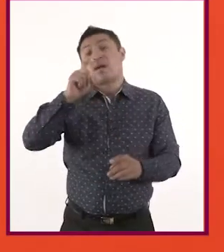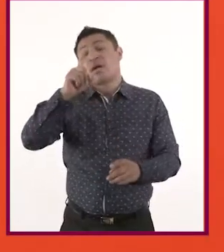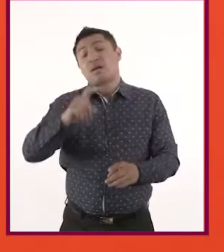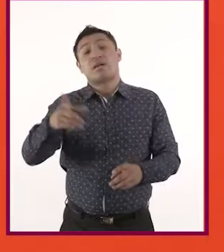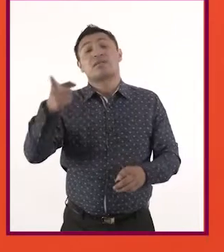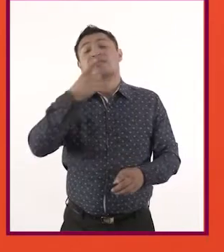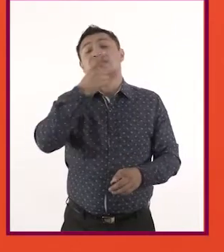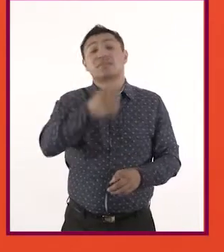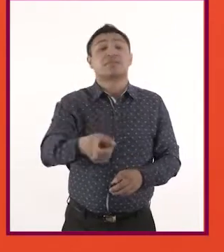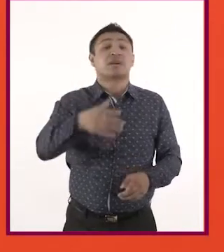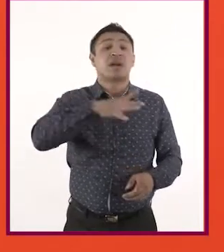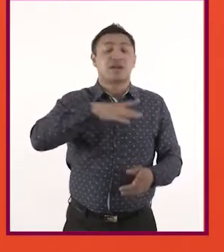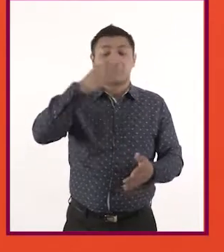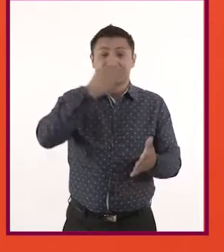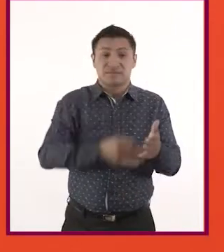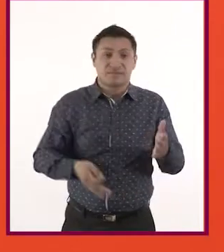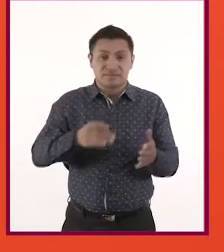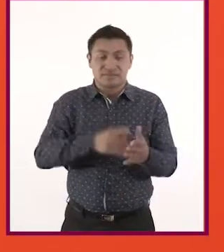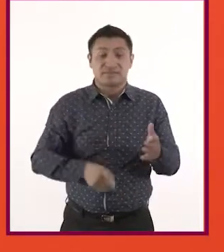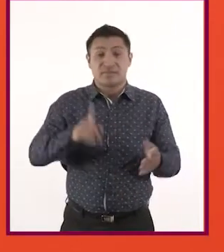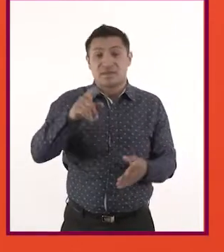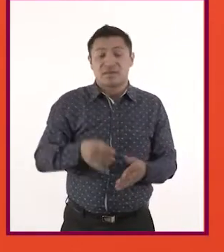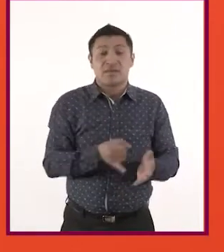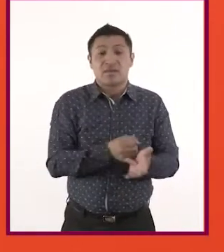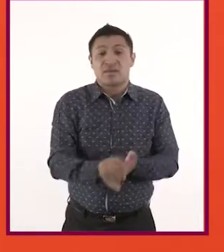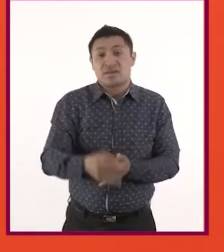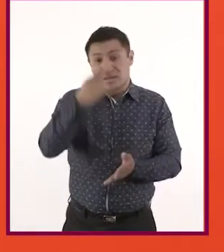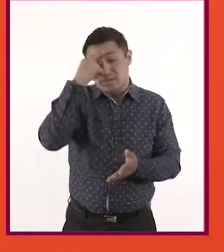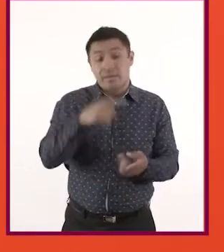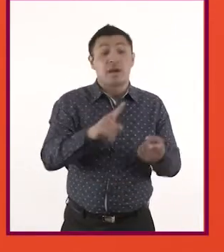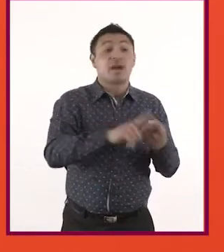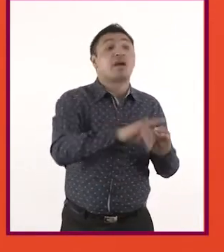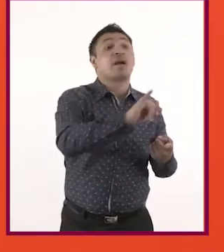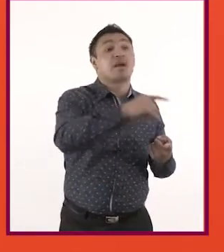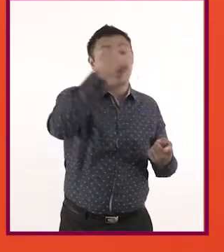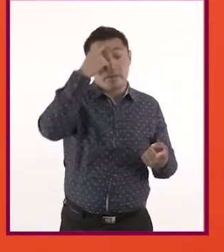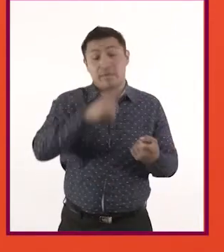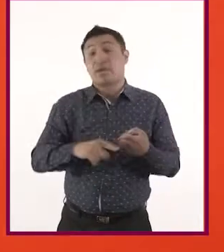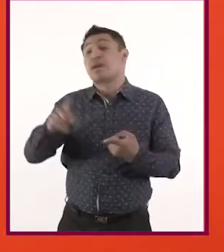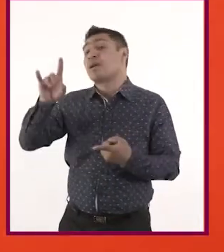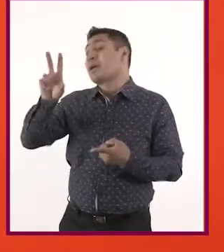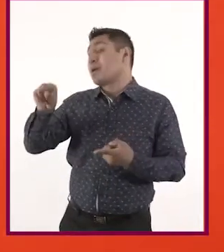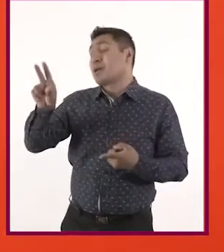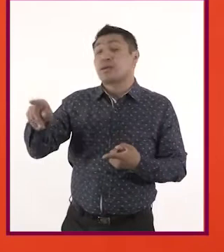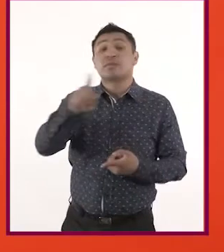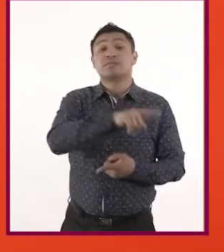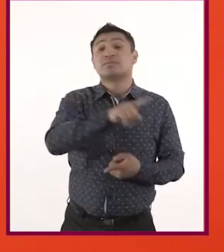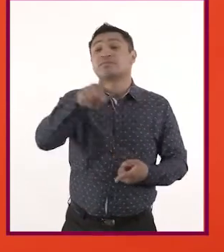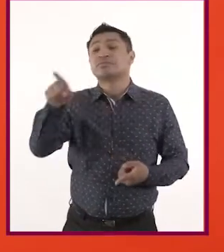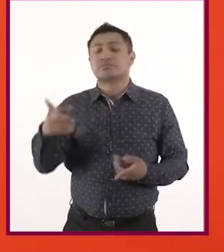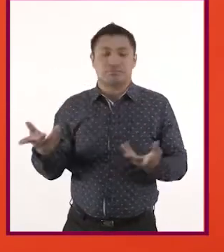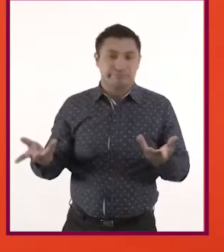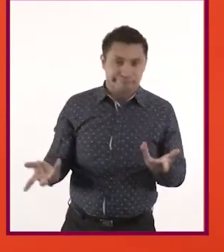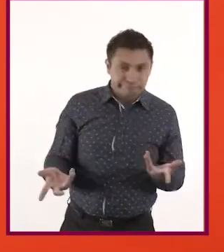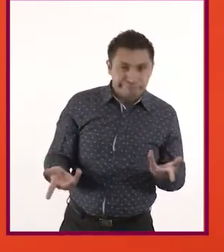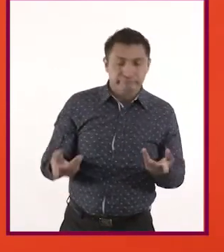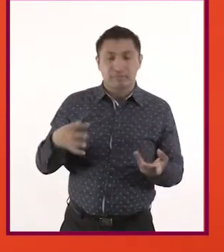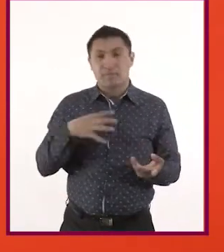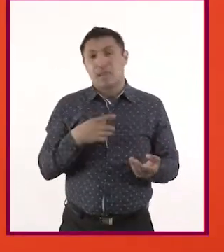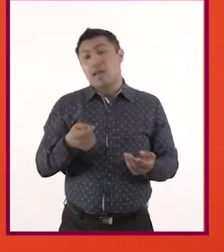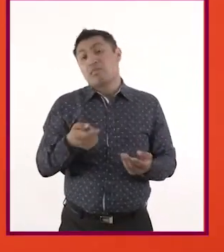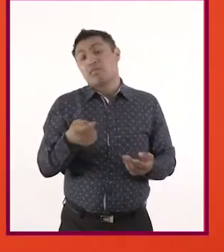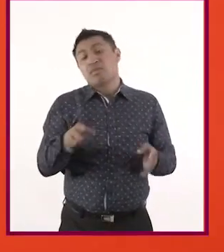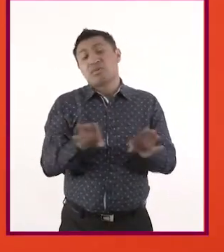que la escasez la determinan aquellos que deciden para quién hay agua y para quién no. Existe poca transparencia sobre cómo se